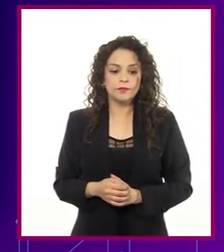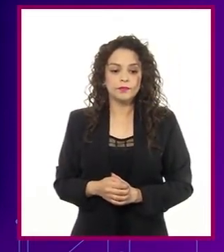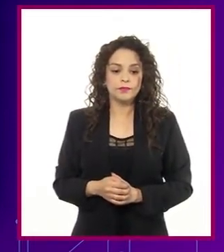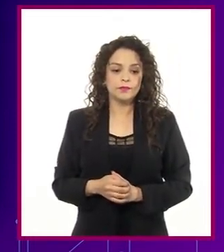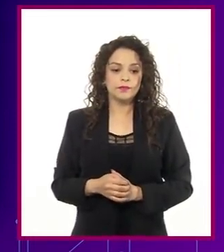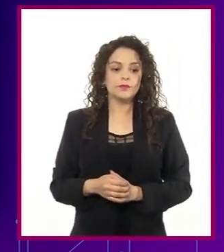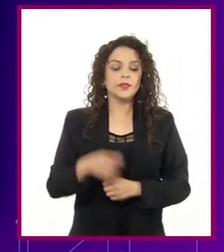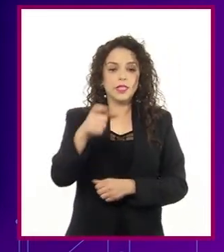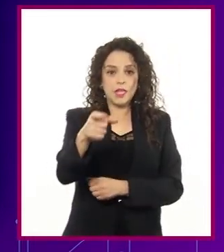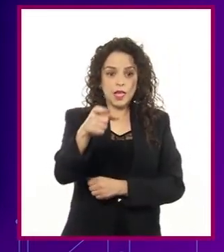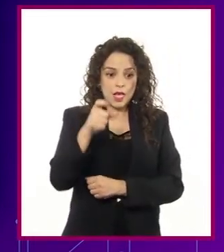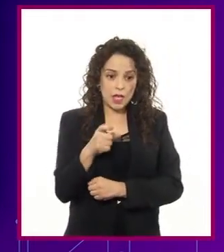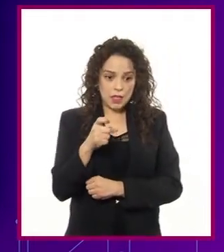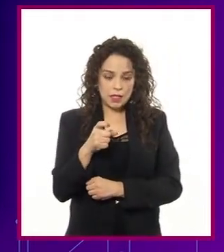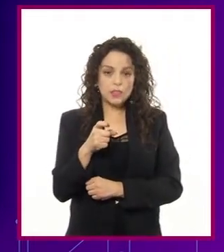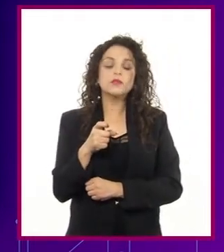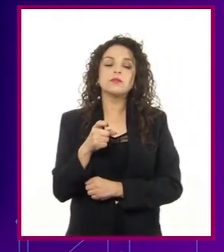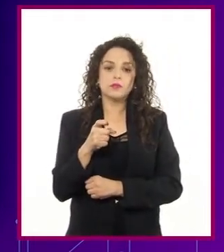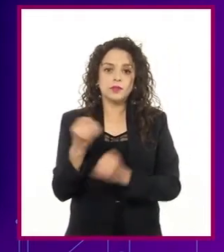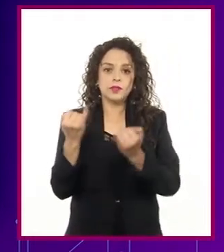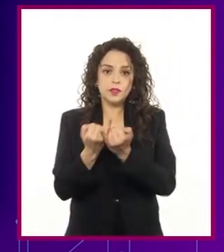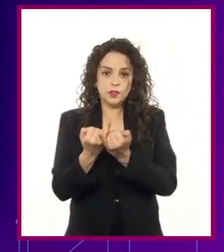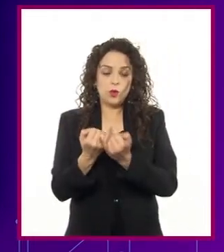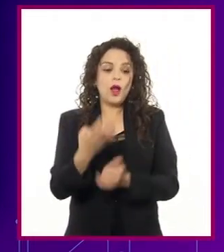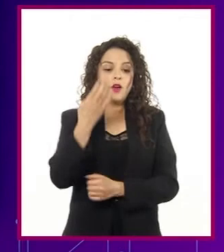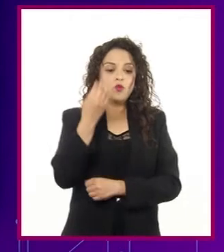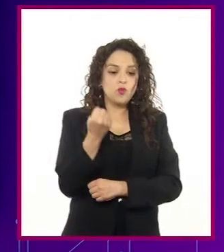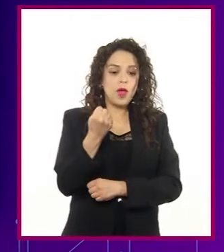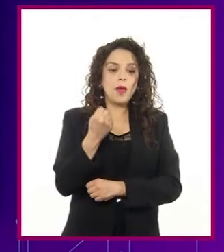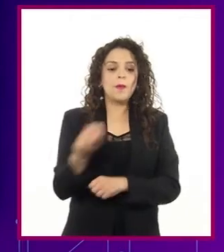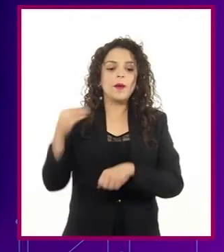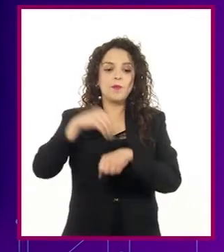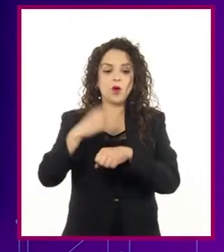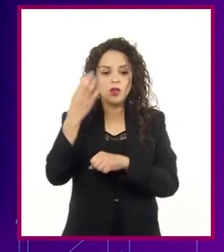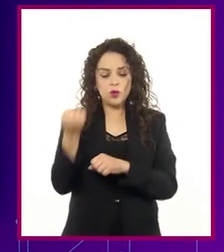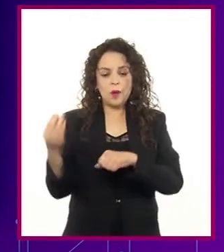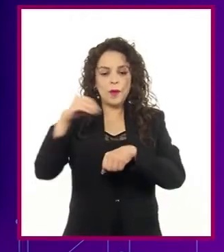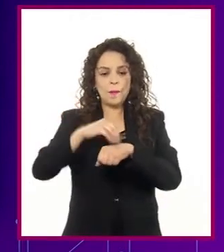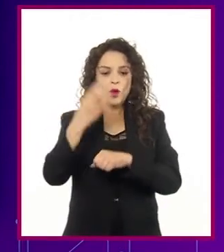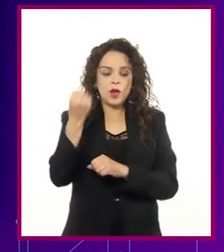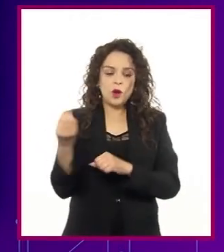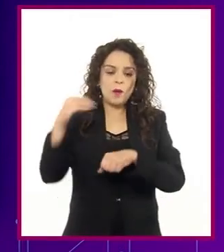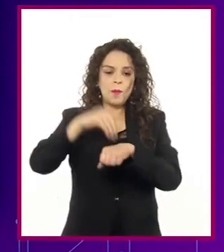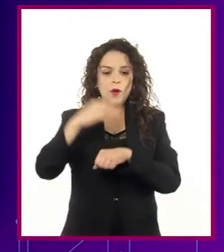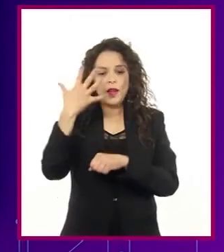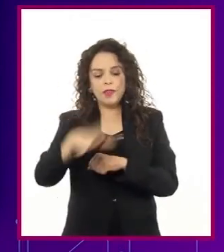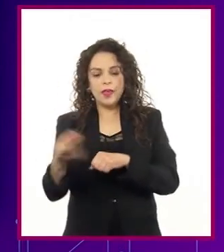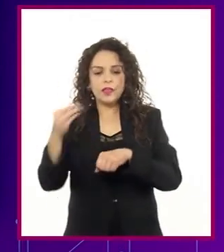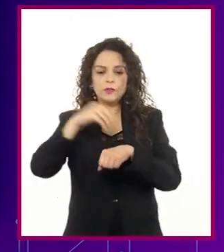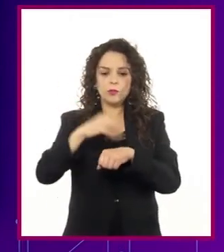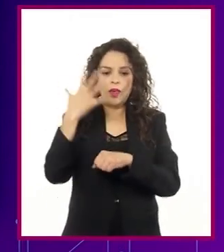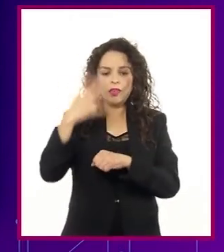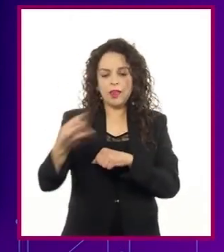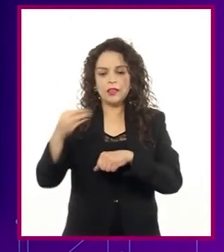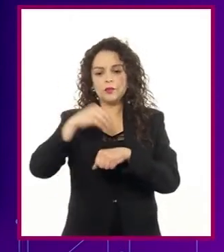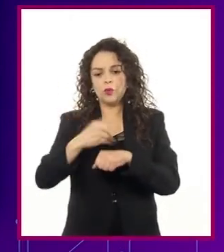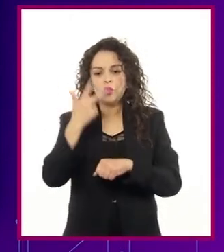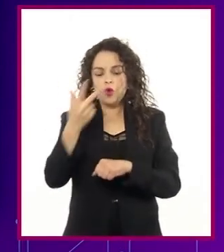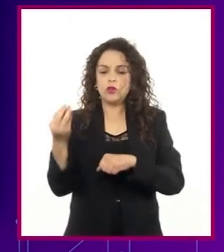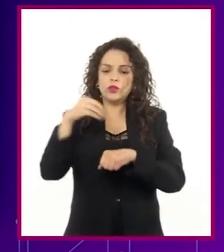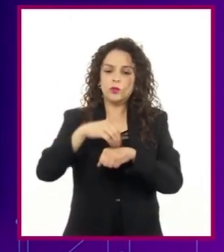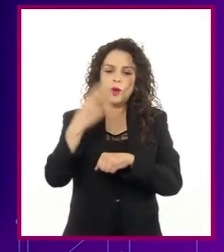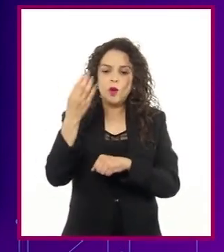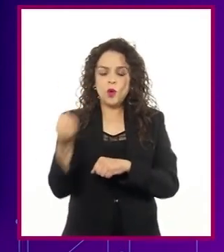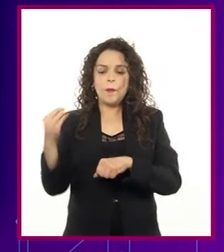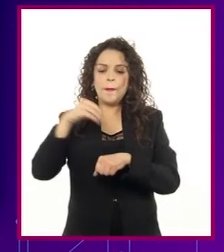la suma de 9 más 9 más 9 más 10 más 10 más 8 más 9